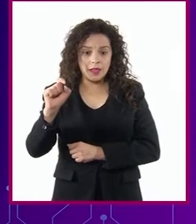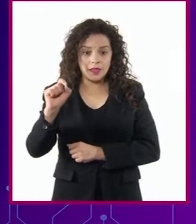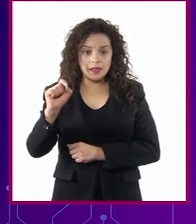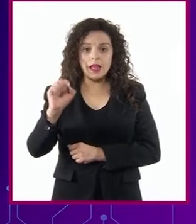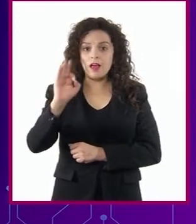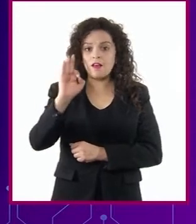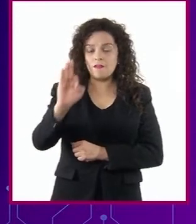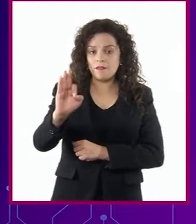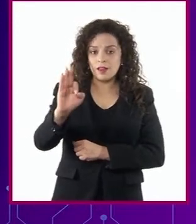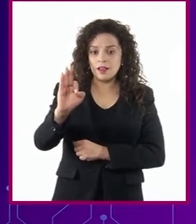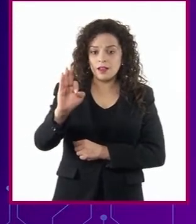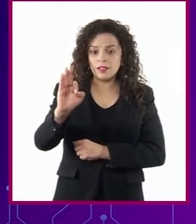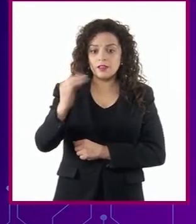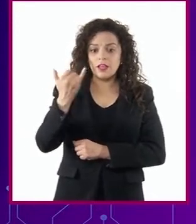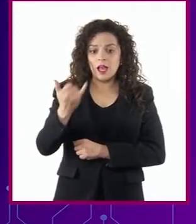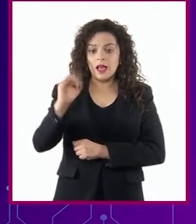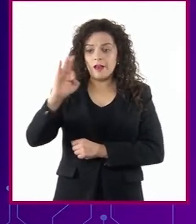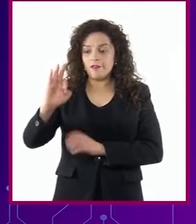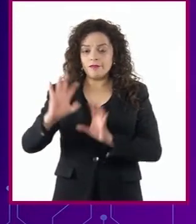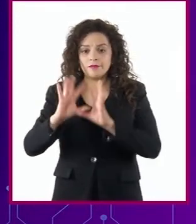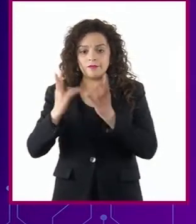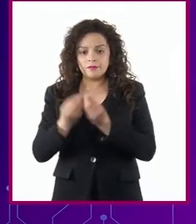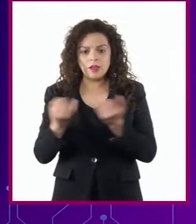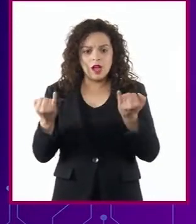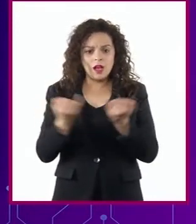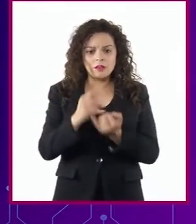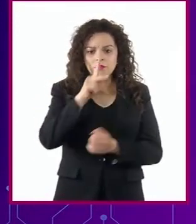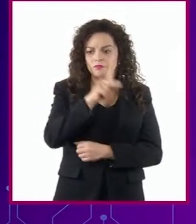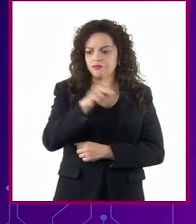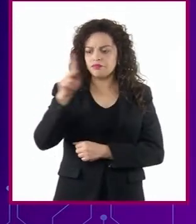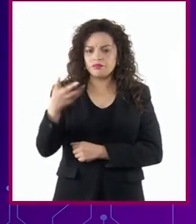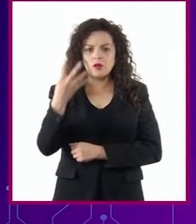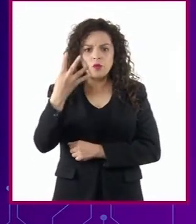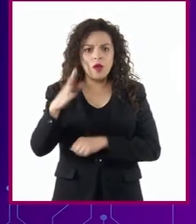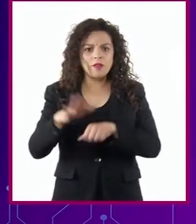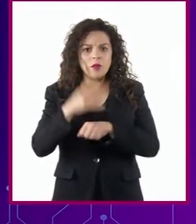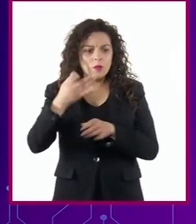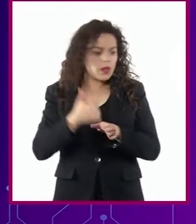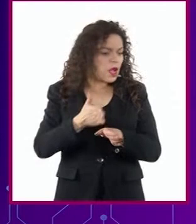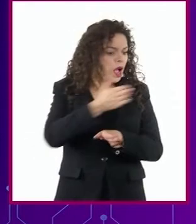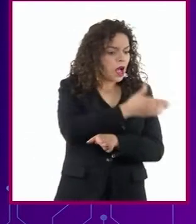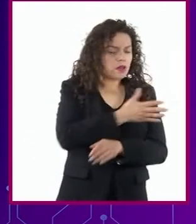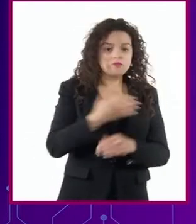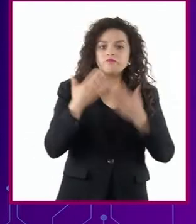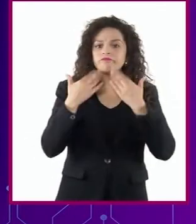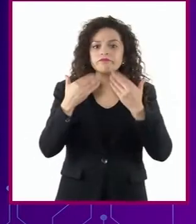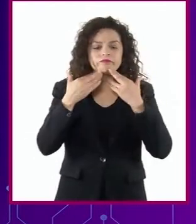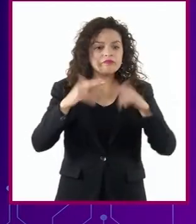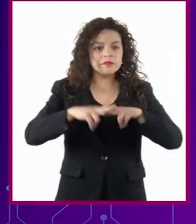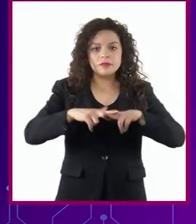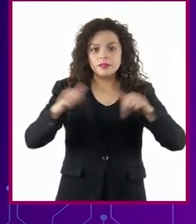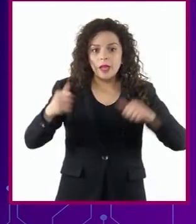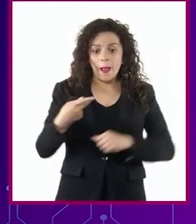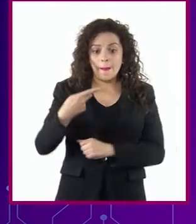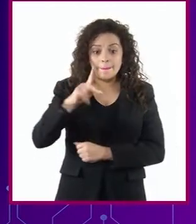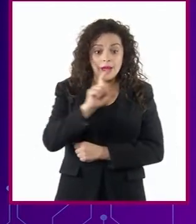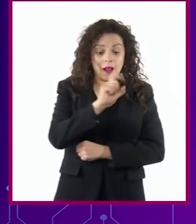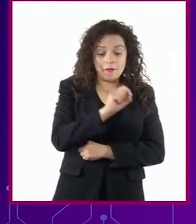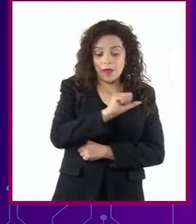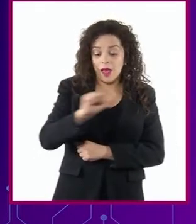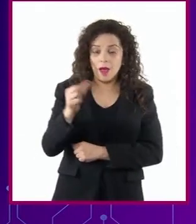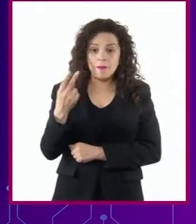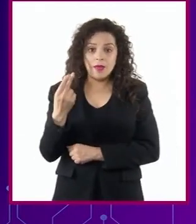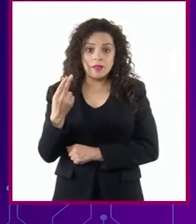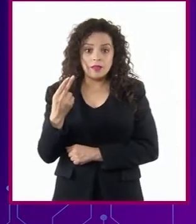de la frecuencia acumulada es 4, porque no hay intervalo anterior, pero para el intervalo de 20 a 25